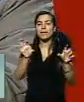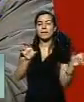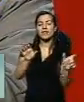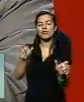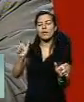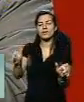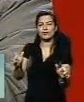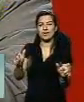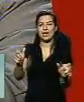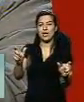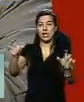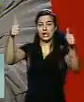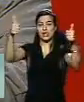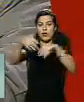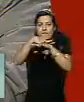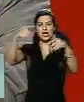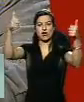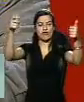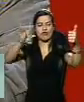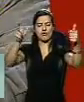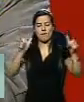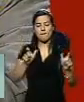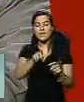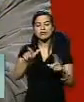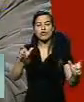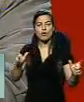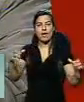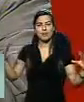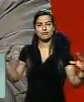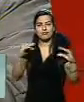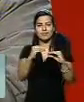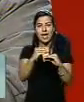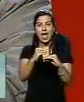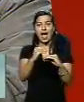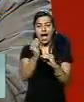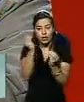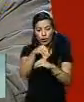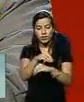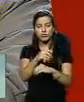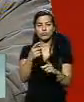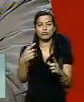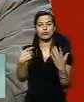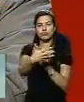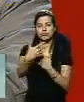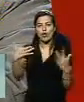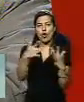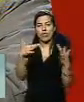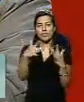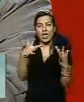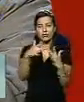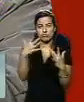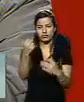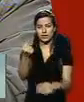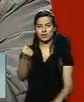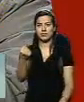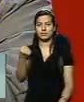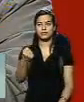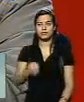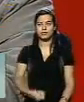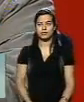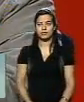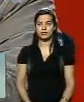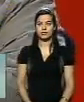De repente nosotros necesitamos con algún país que por A o por B no comulgue con nuestras políticas comunicacionales en cuanto